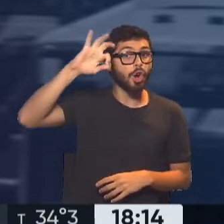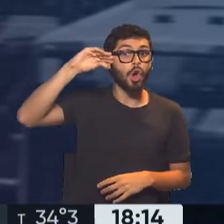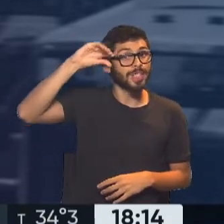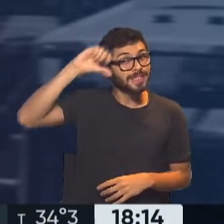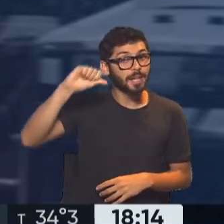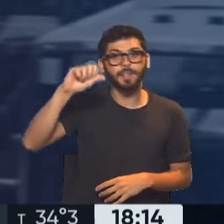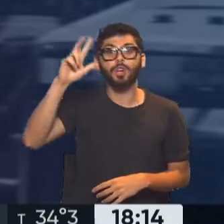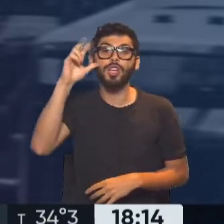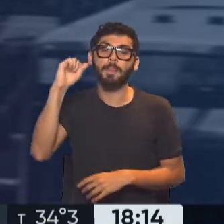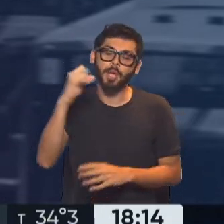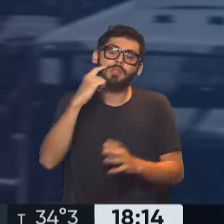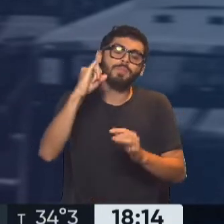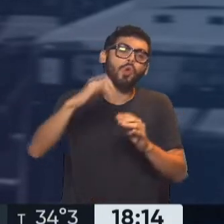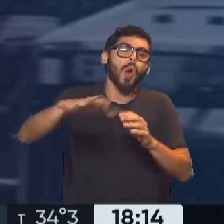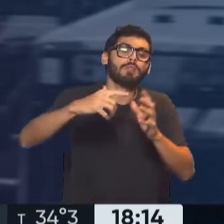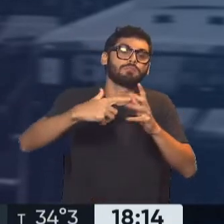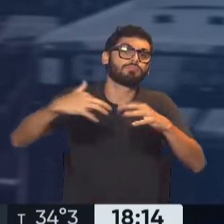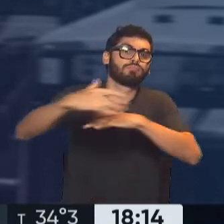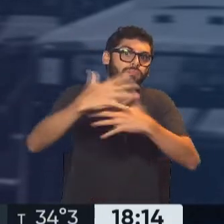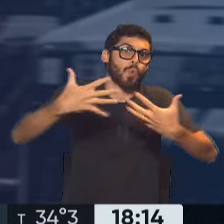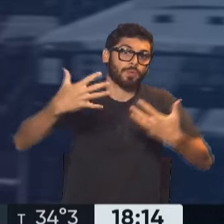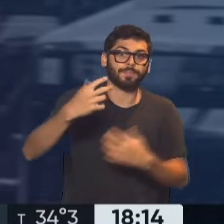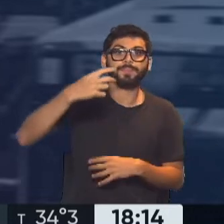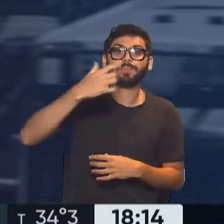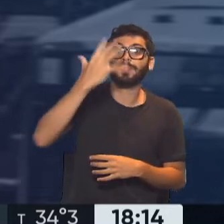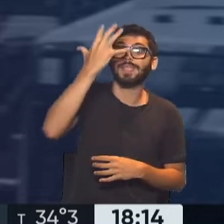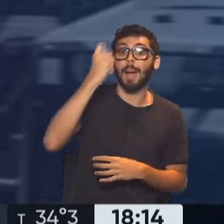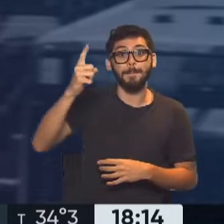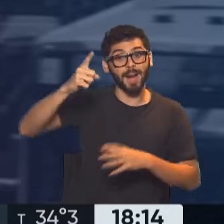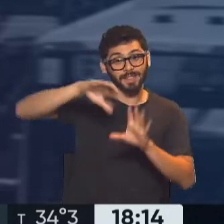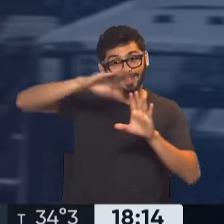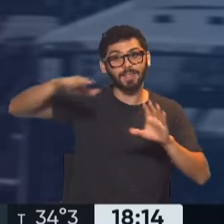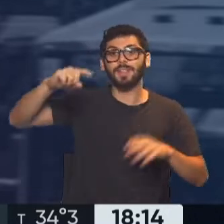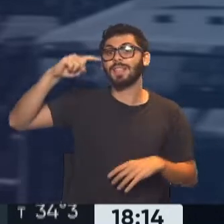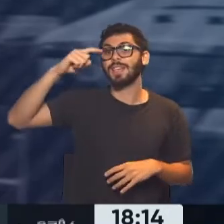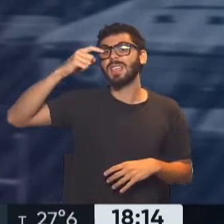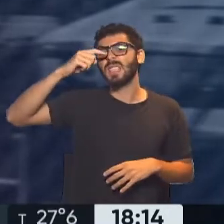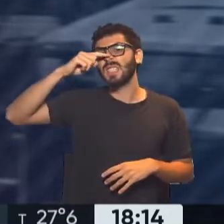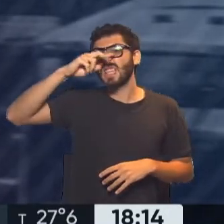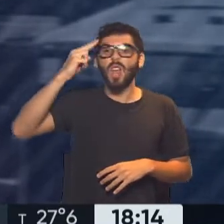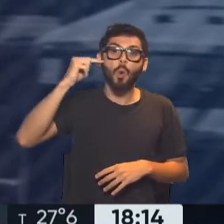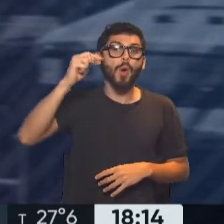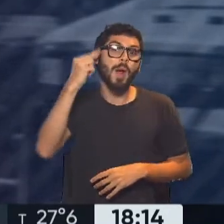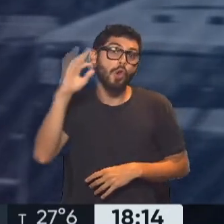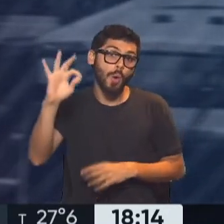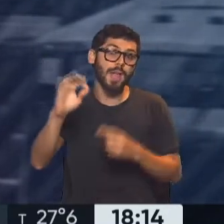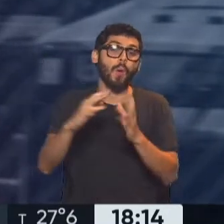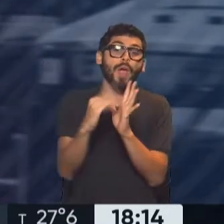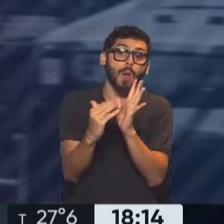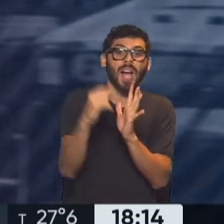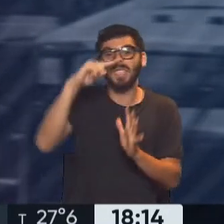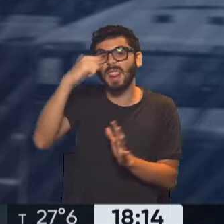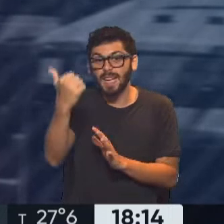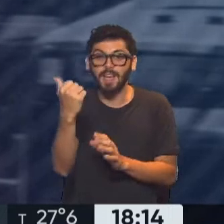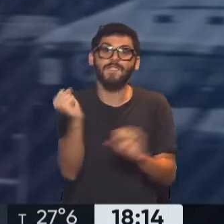ciudades, todos grandes centros urbanos, ¿no? San Martín de los Andes, 79,90 casi. Bahía Blanca, 76 pesos. Bariloche,